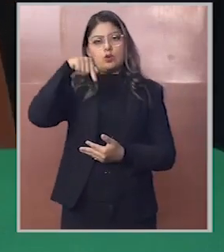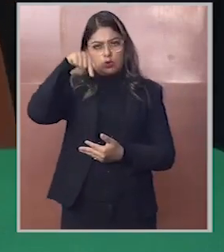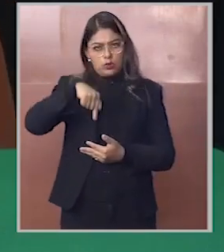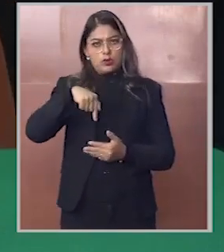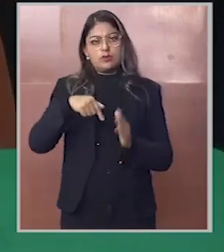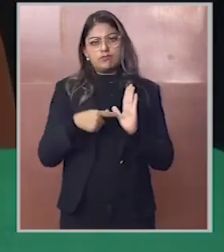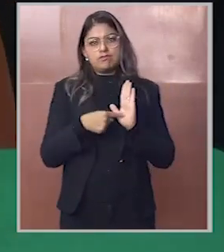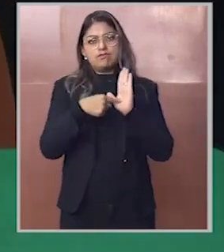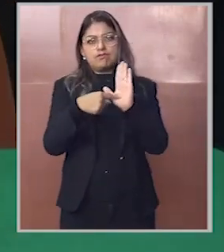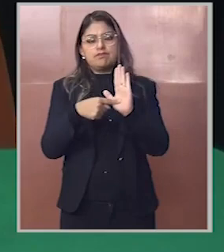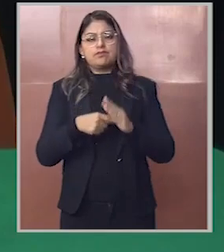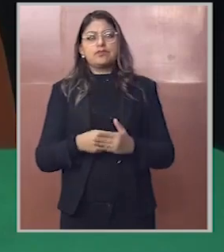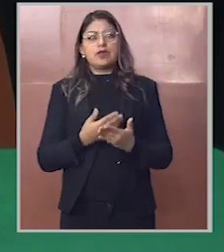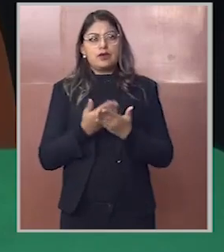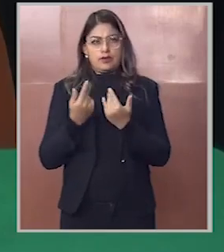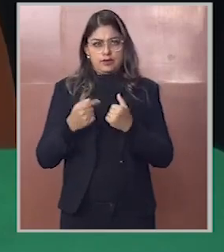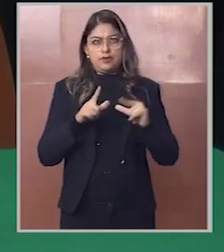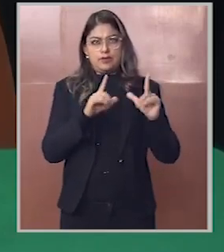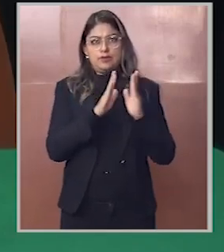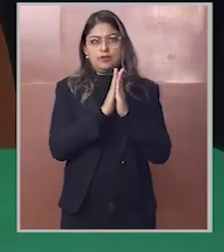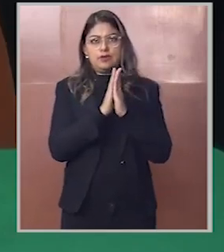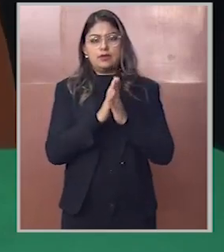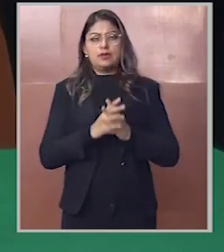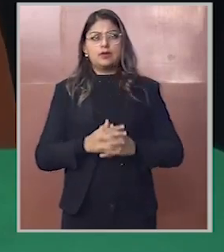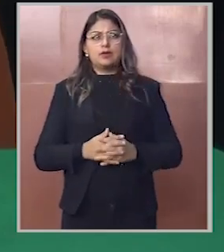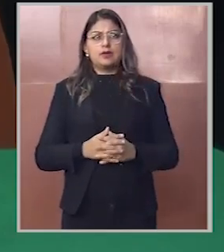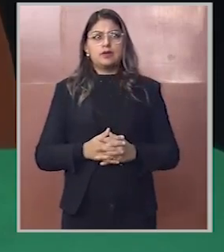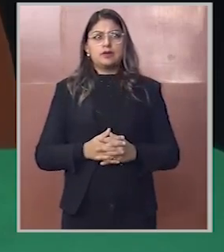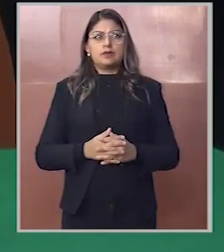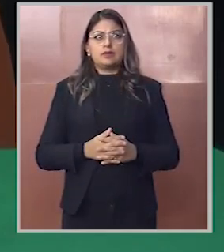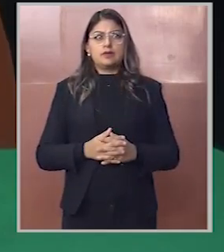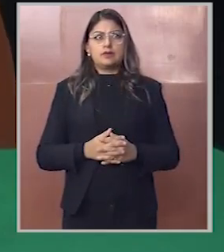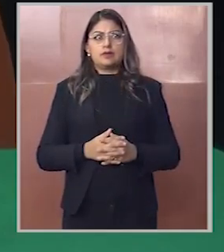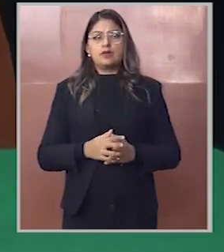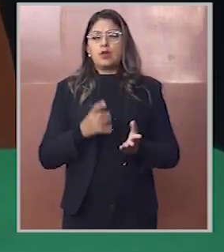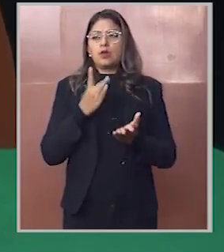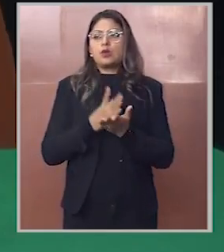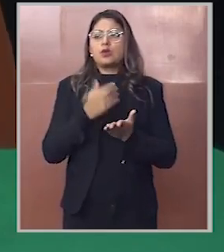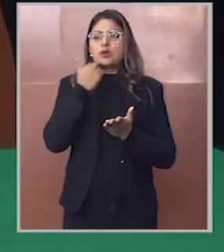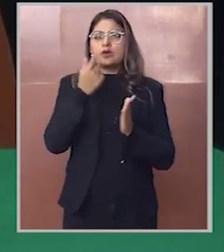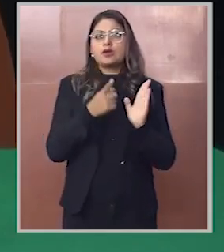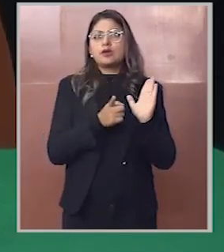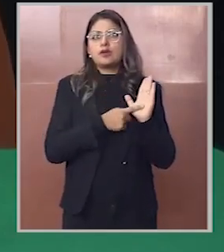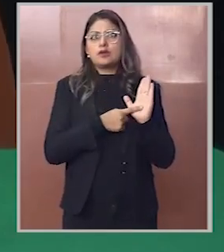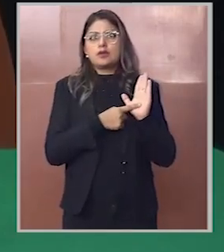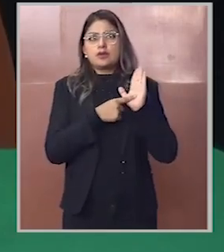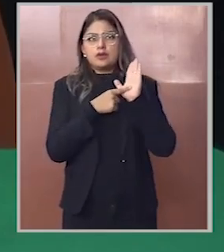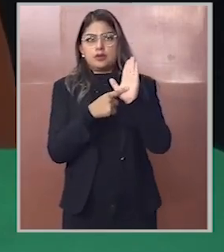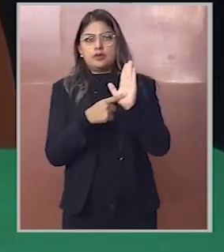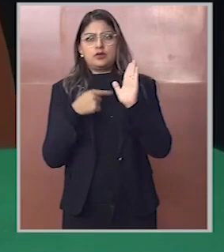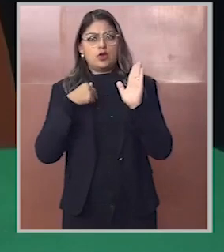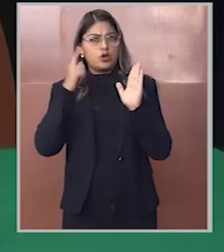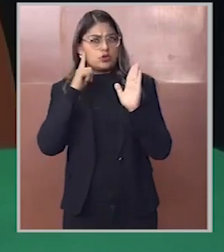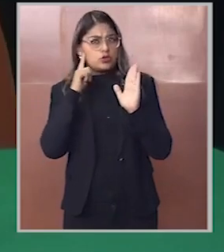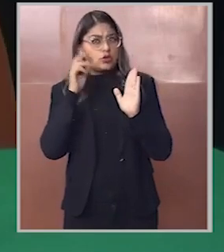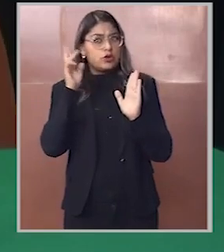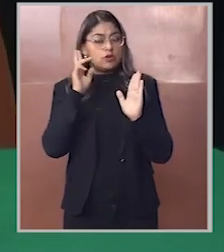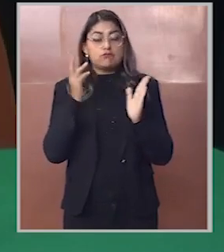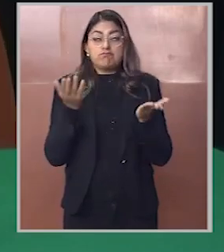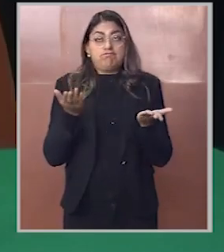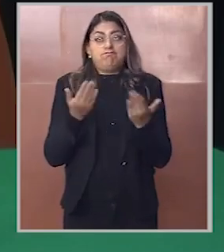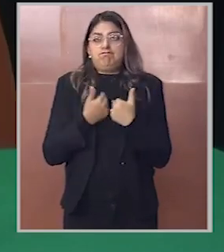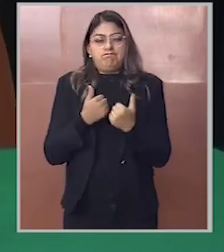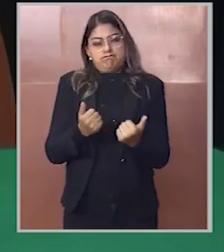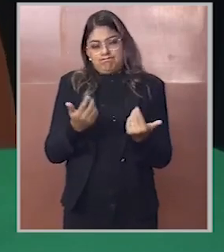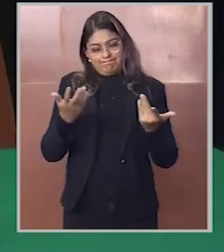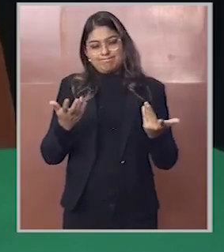favor solo para reiterar allí no escuché los audios no los he entendido por supuesto pero sin duda